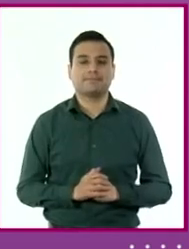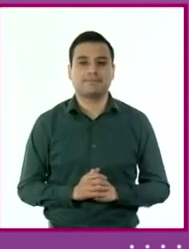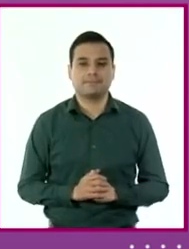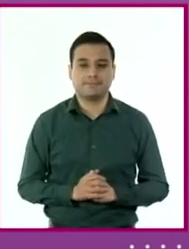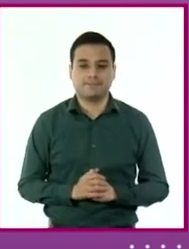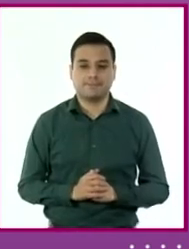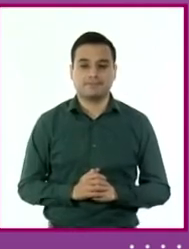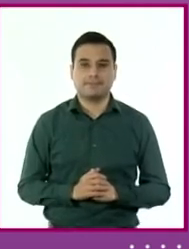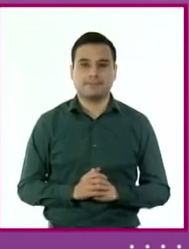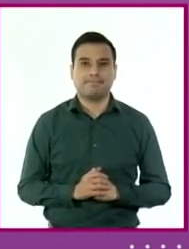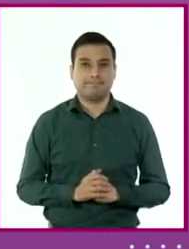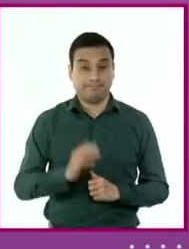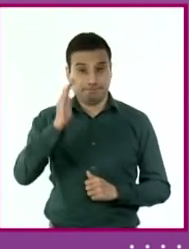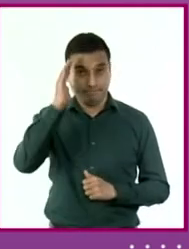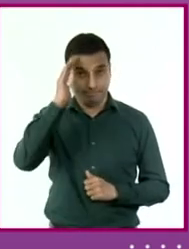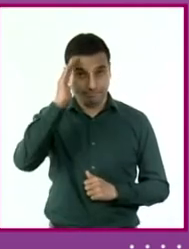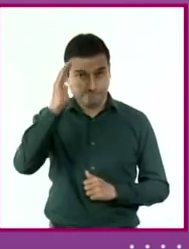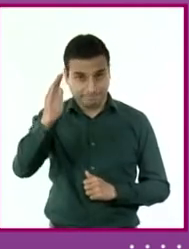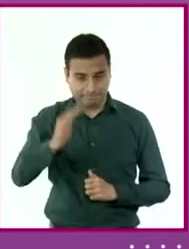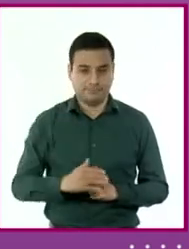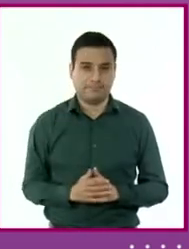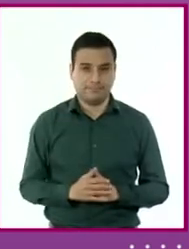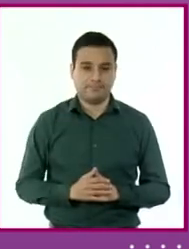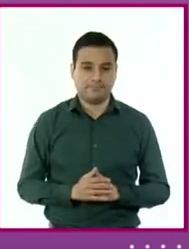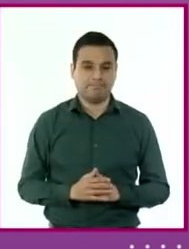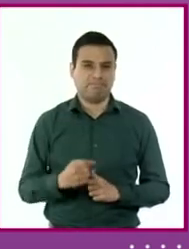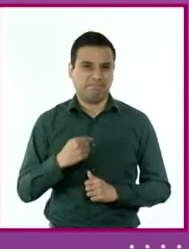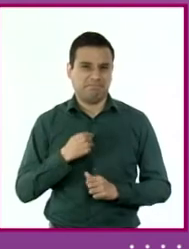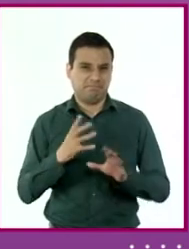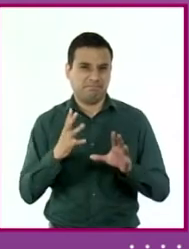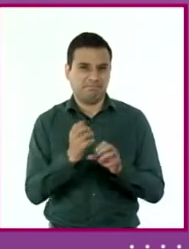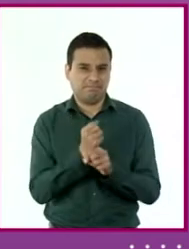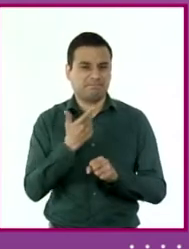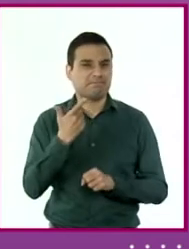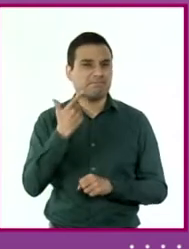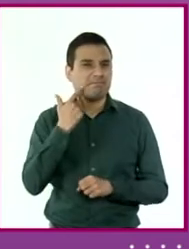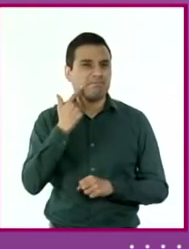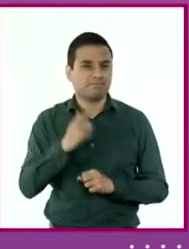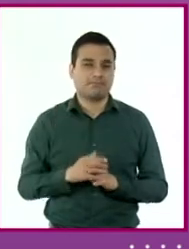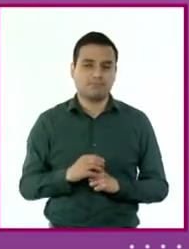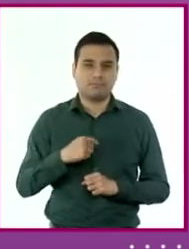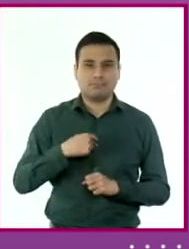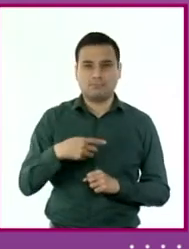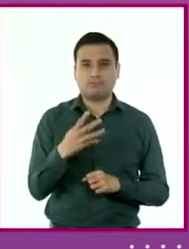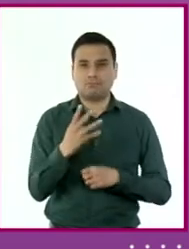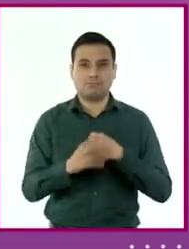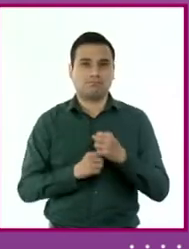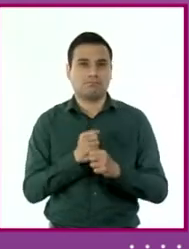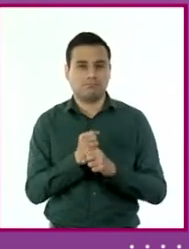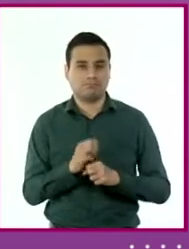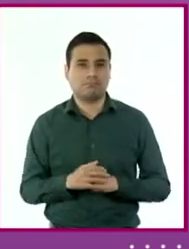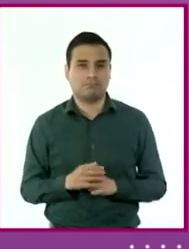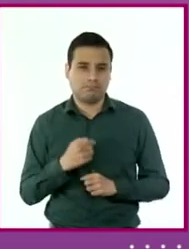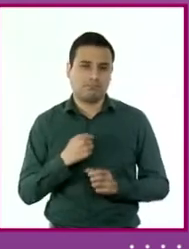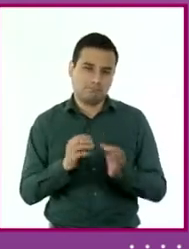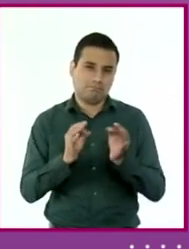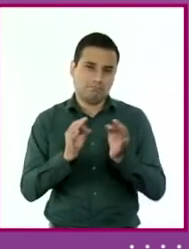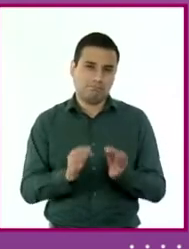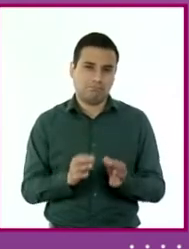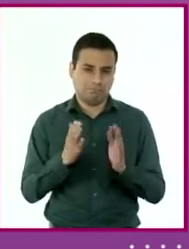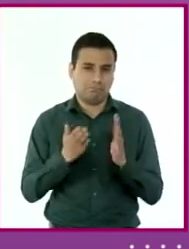Hi, my name is Gabriela. I'm 14 years old. I'm a telesecundaria